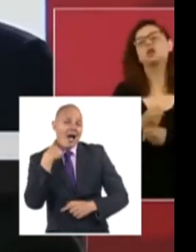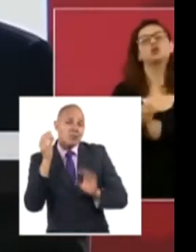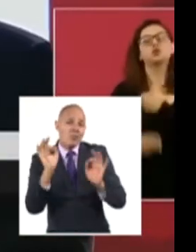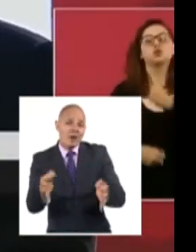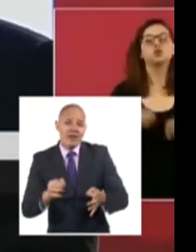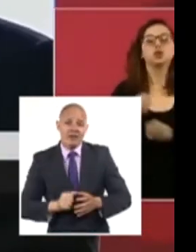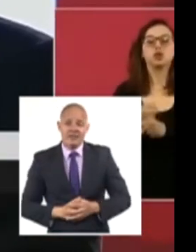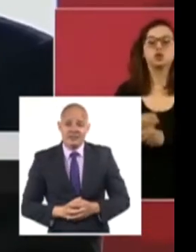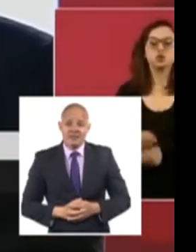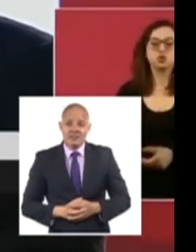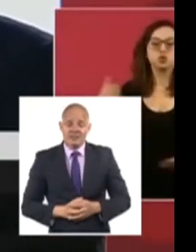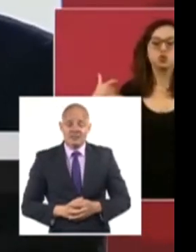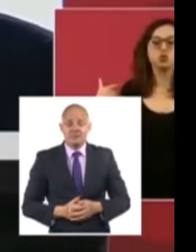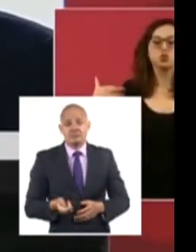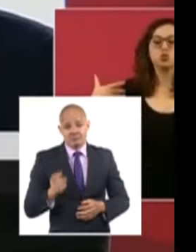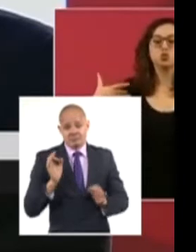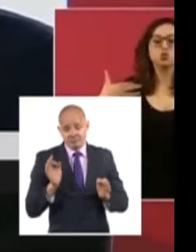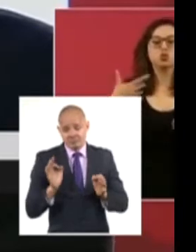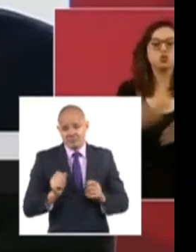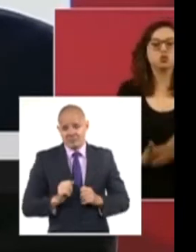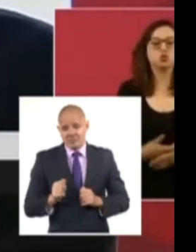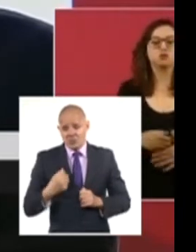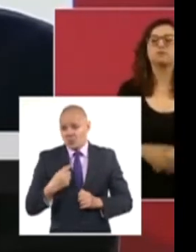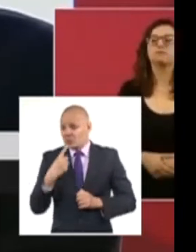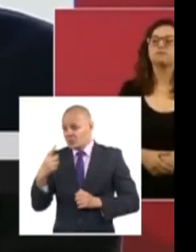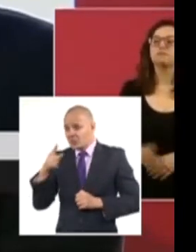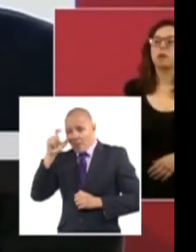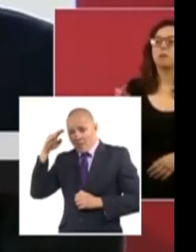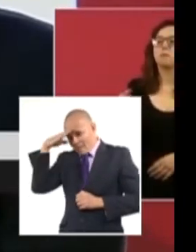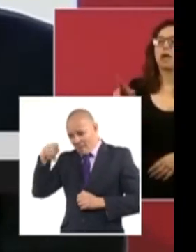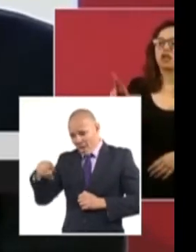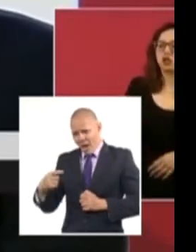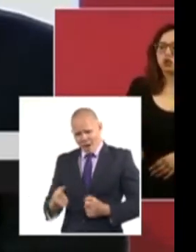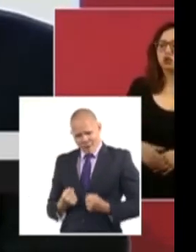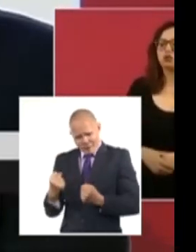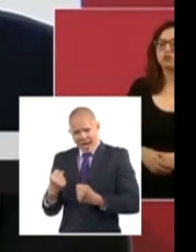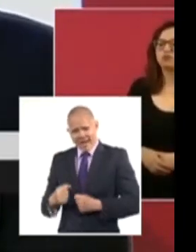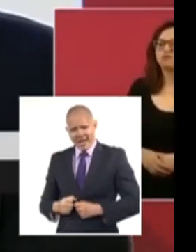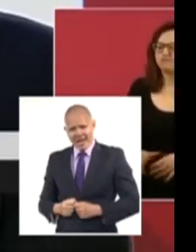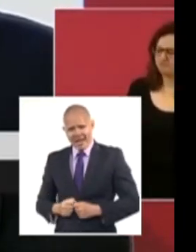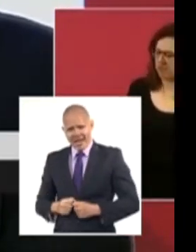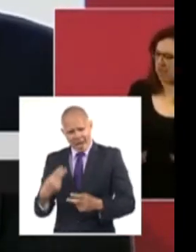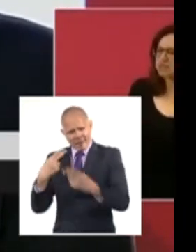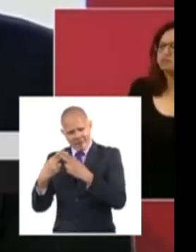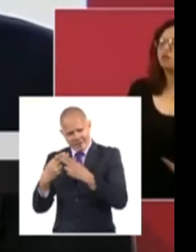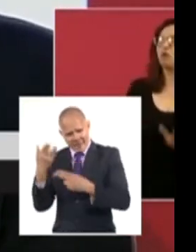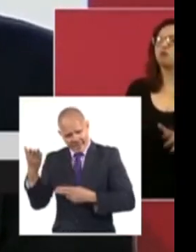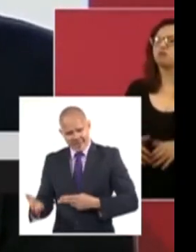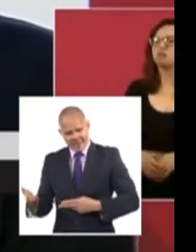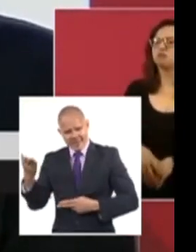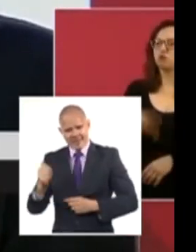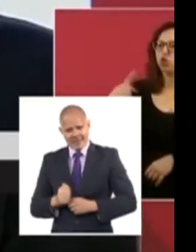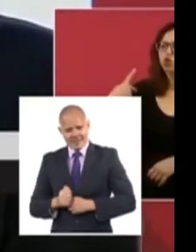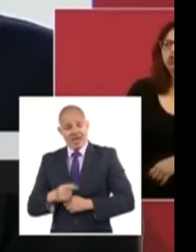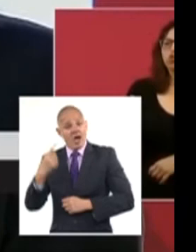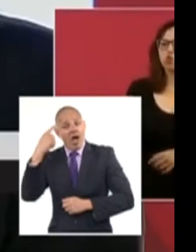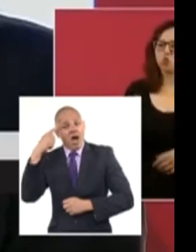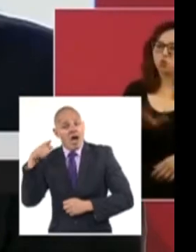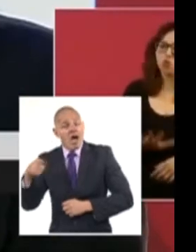por eso ánimo y hay que tenerle mucha fe al pueblo